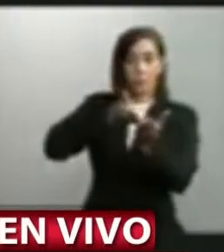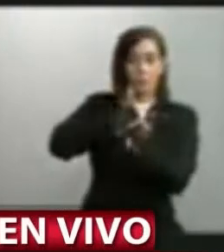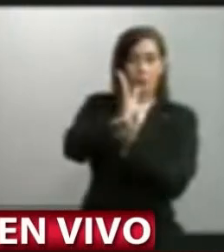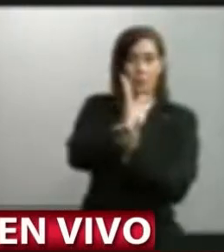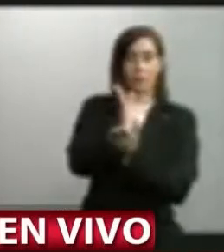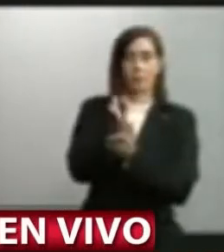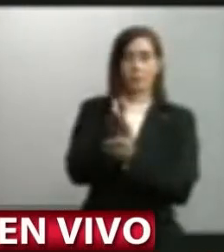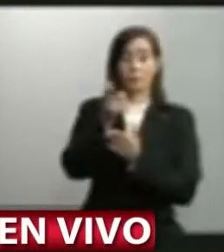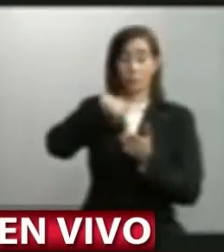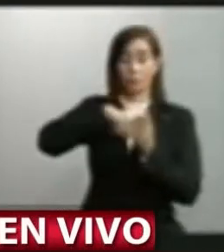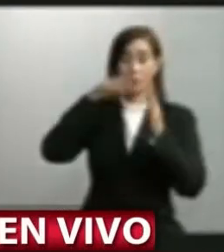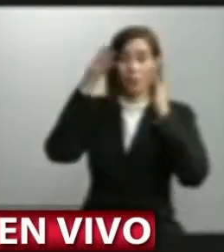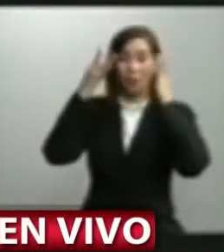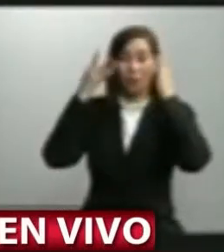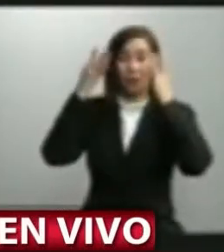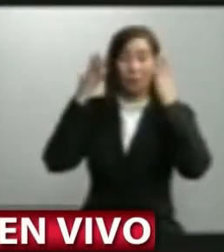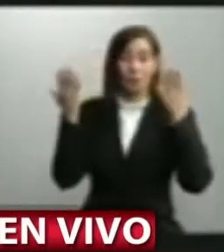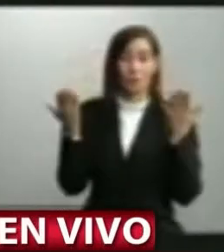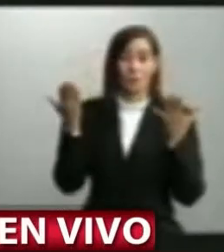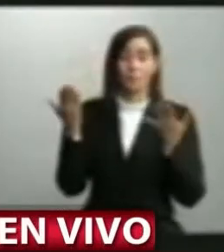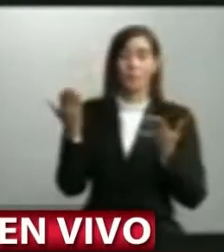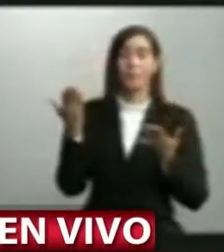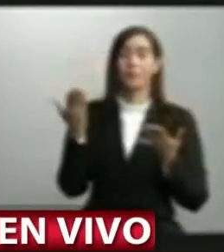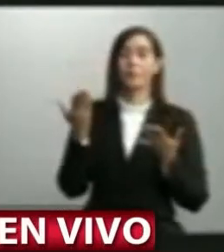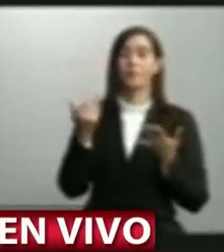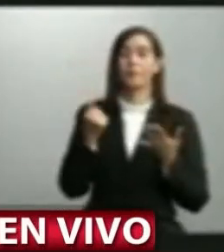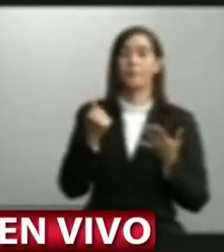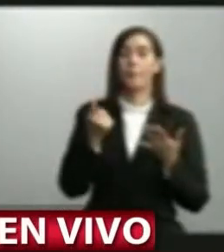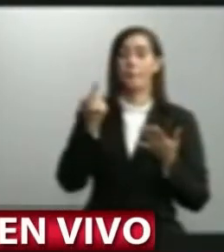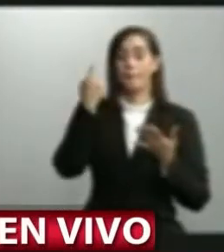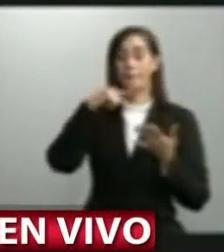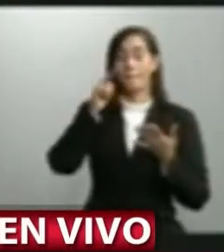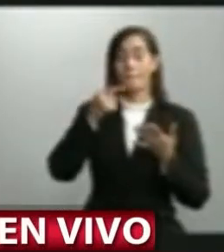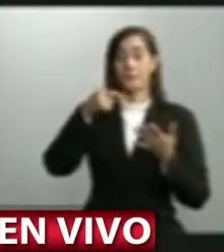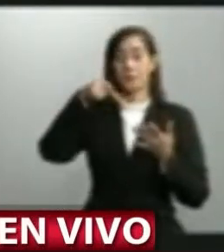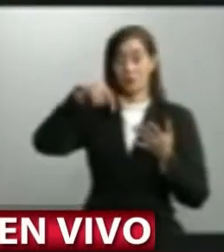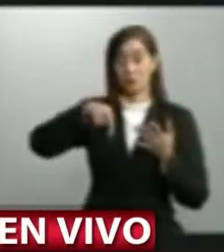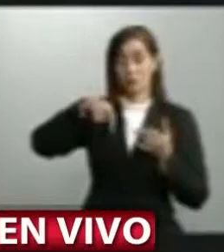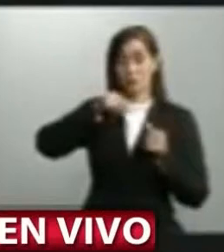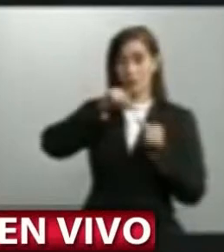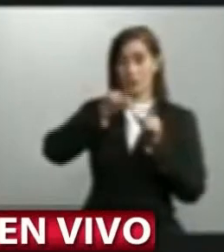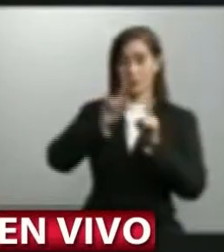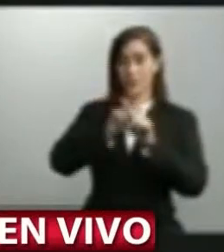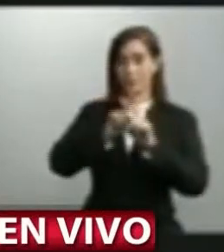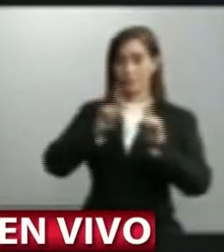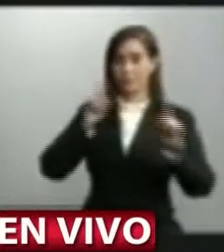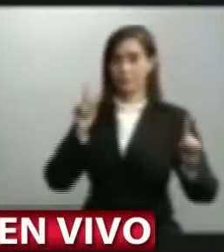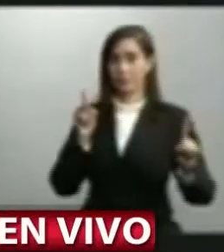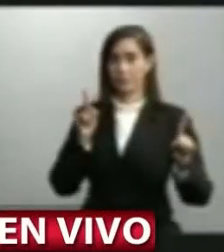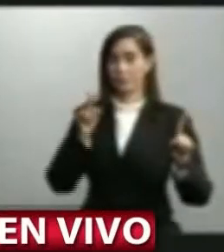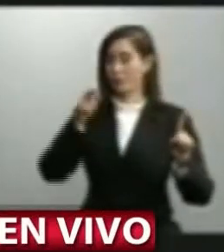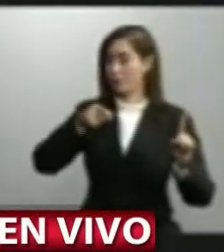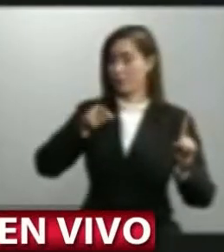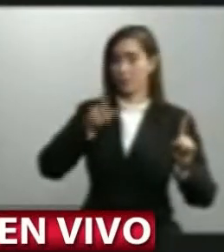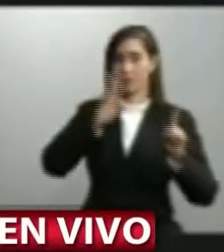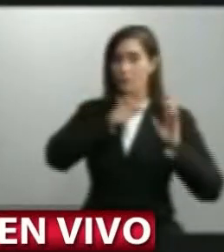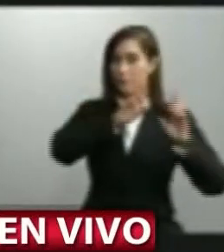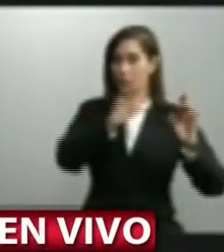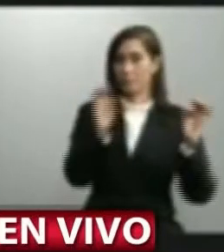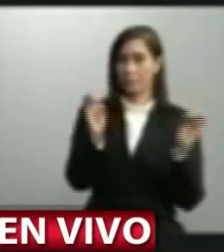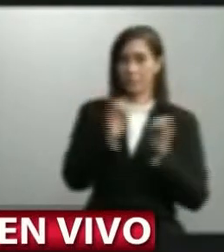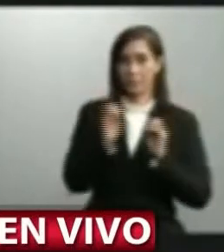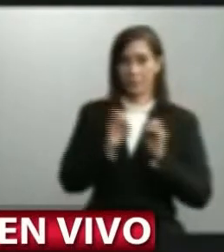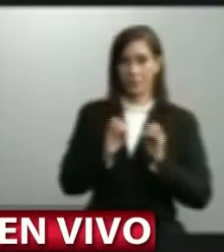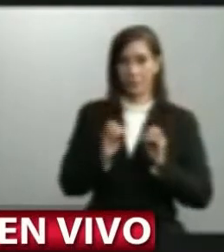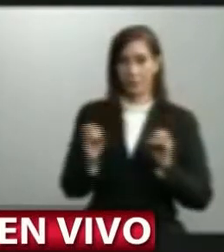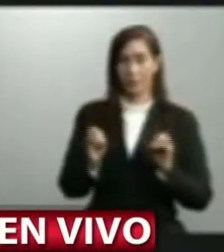preocupación, claro, debo reconocer como comunitaria que las medidas de distanciamiento social y las medidas de aislamiento no se han